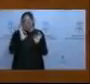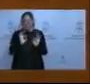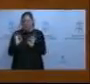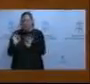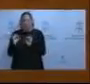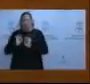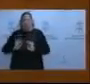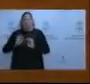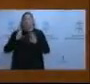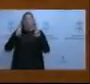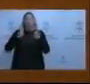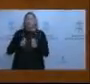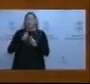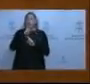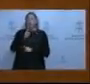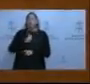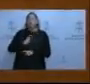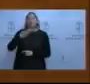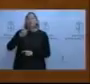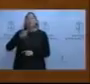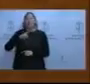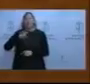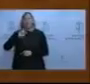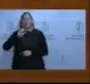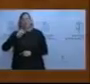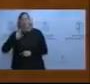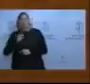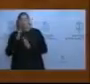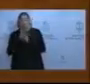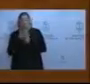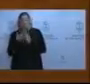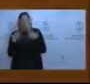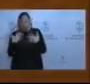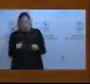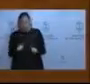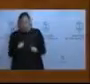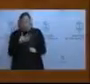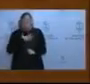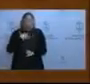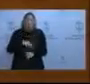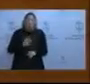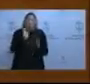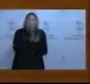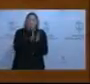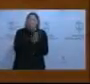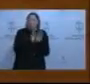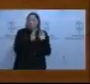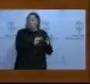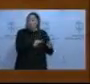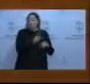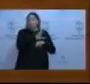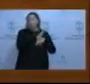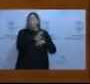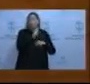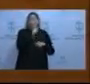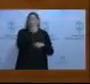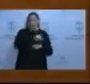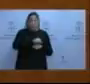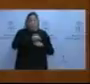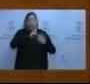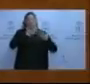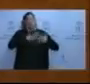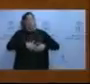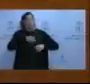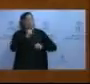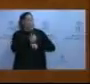Fundación Barredo ni se habló. Supongo que es que lo deja usted para su compañero, el consejero de Industria y Empleo, ¿no?, que es un tema grave,